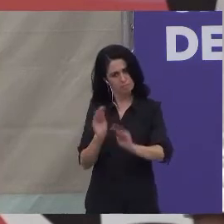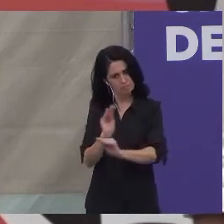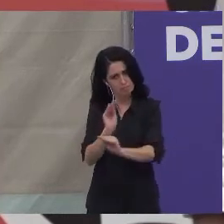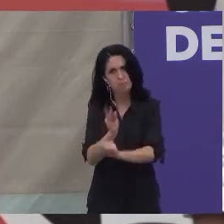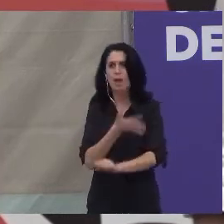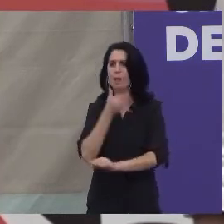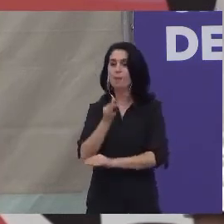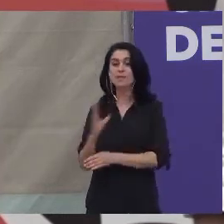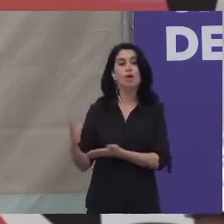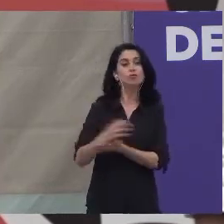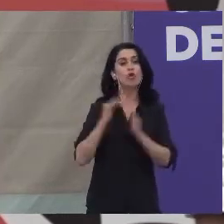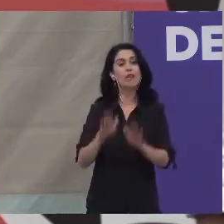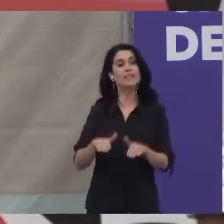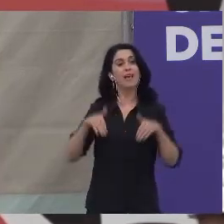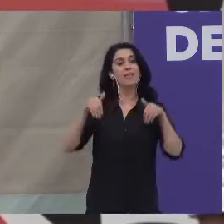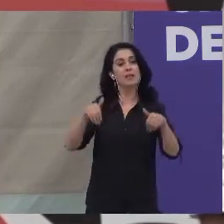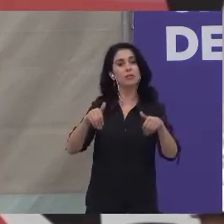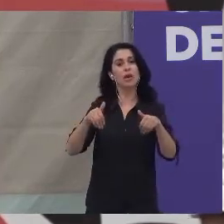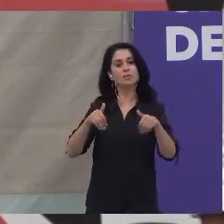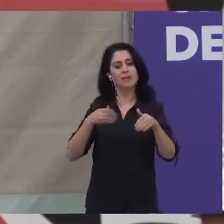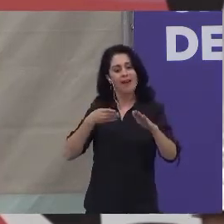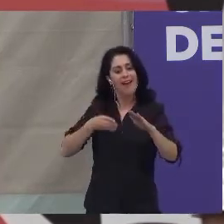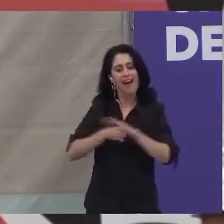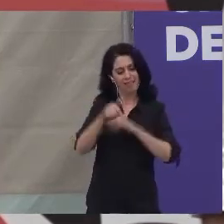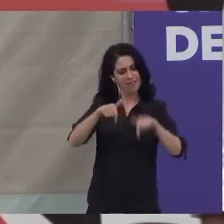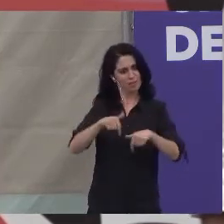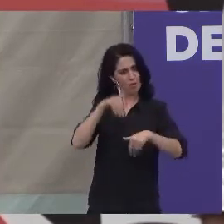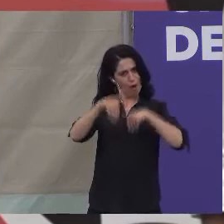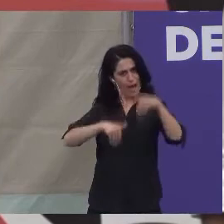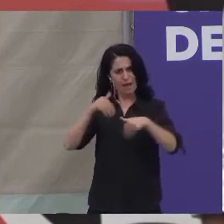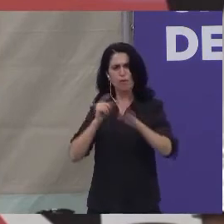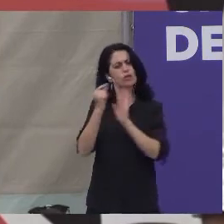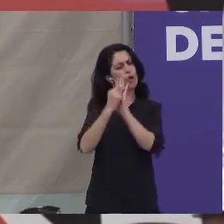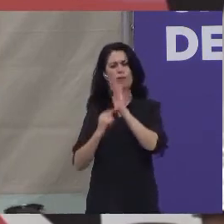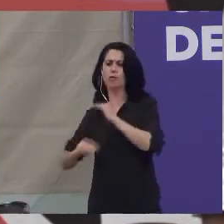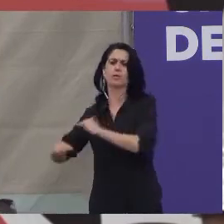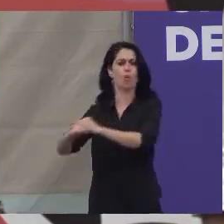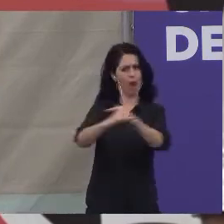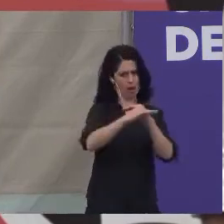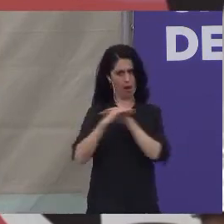las candidaturas pudieran acceder a estas elecciones en las mismas condiciones,